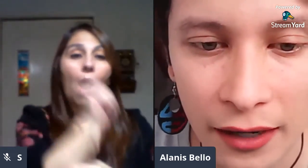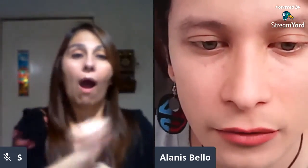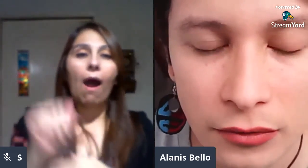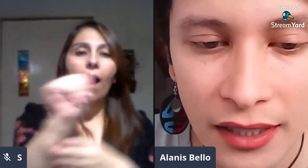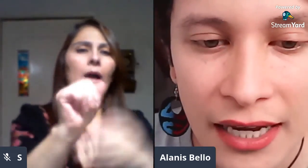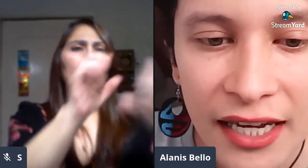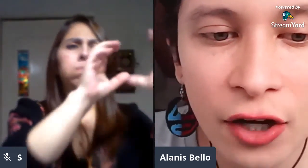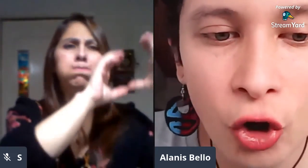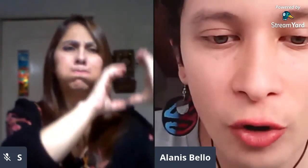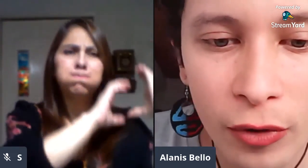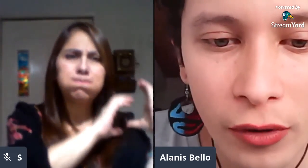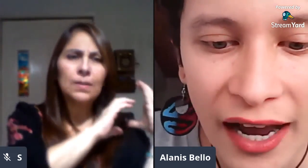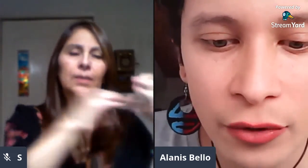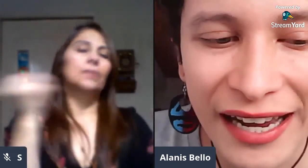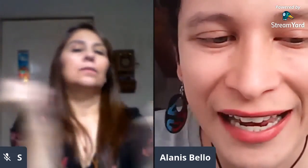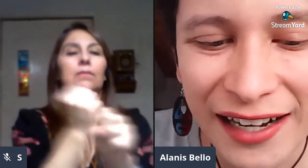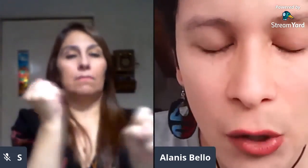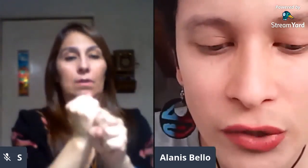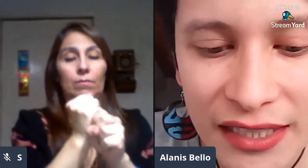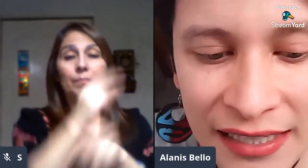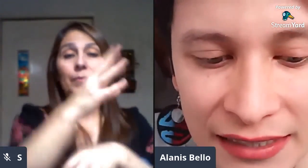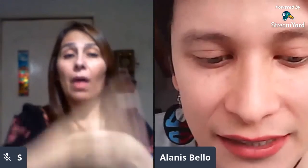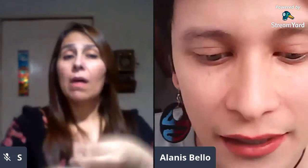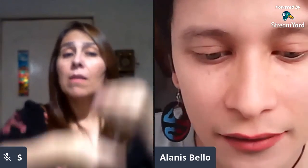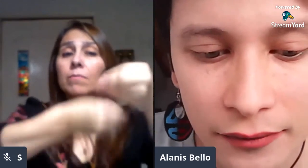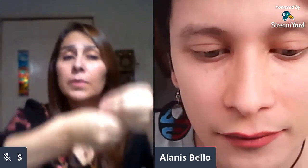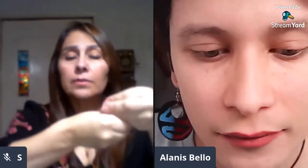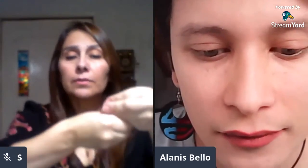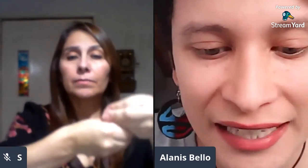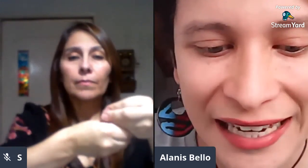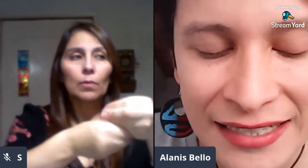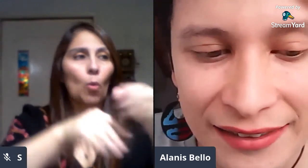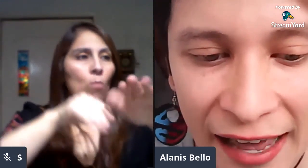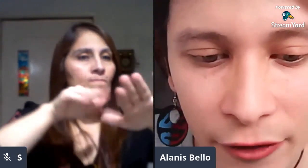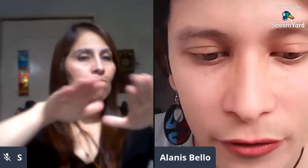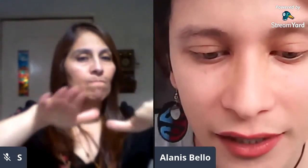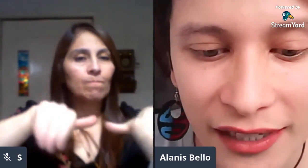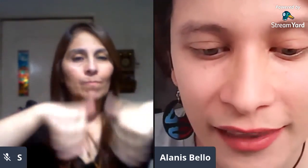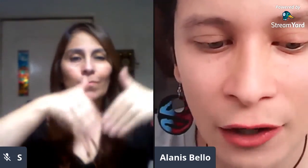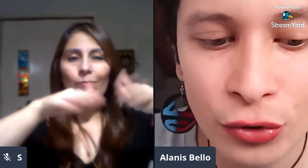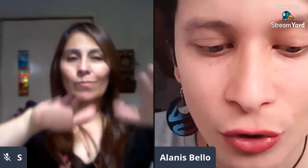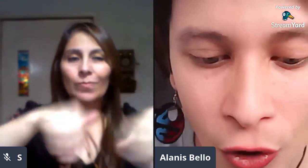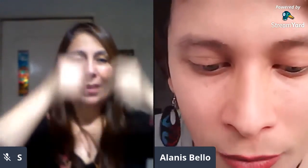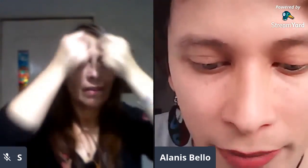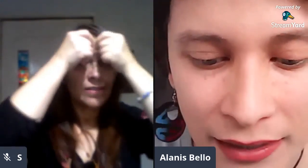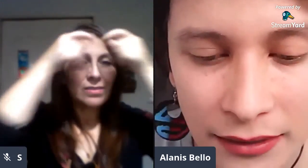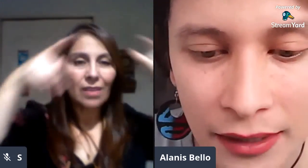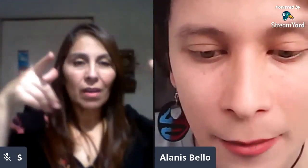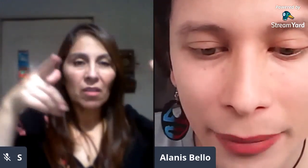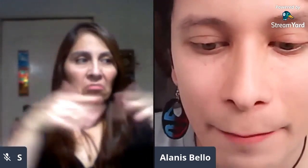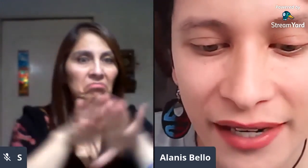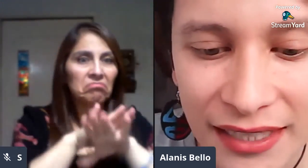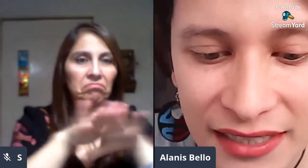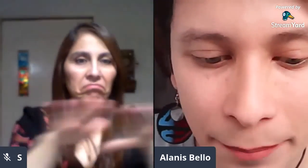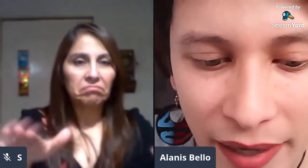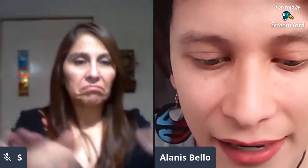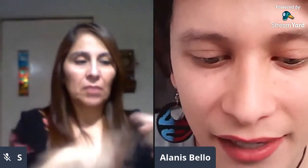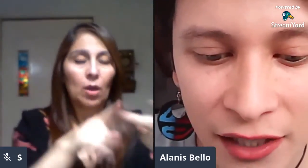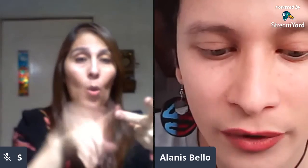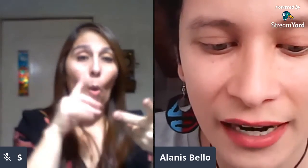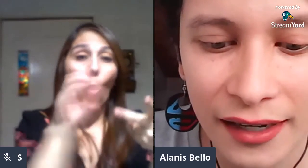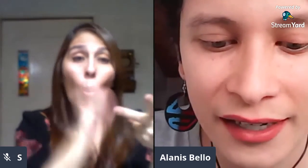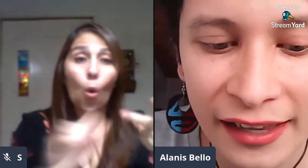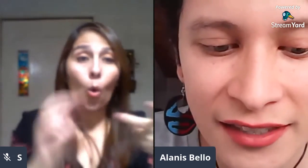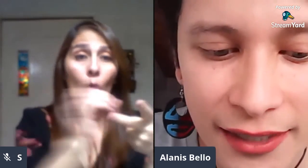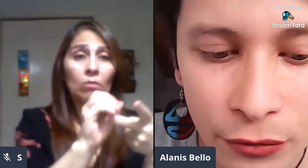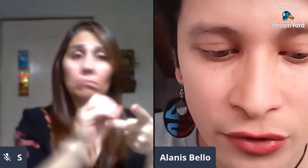estos trabajos y cómo hay una gran ausencia del Estado y de los hombres para participar